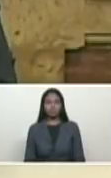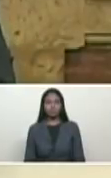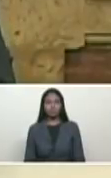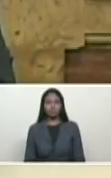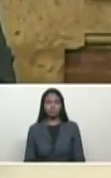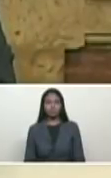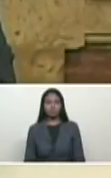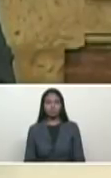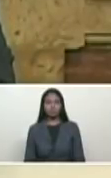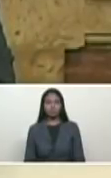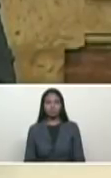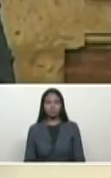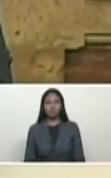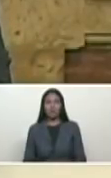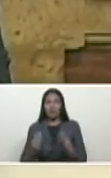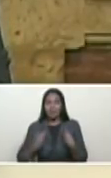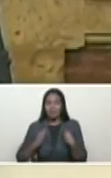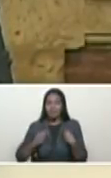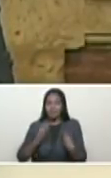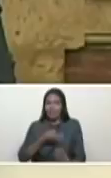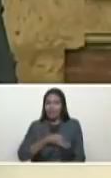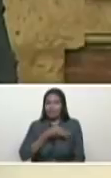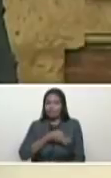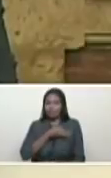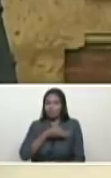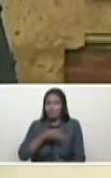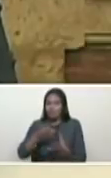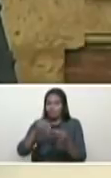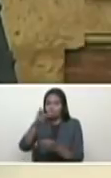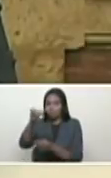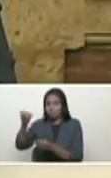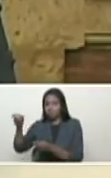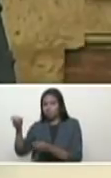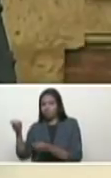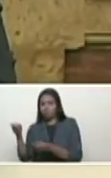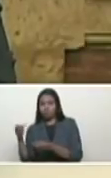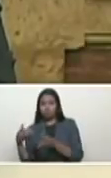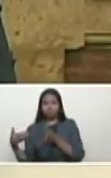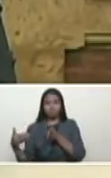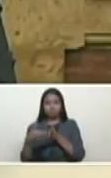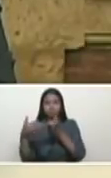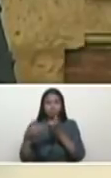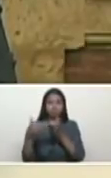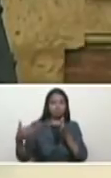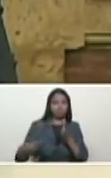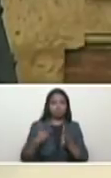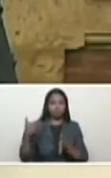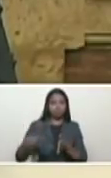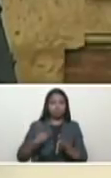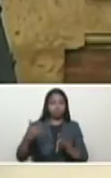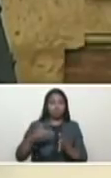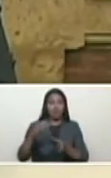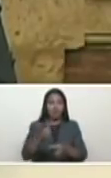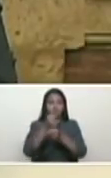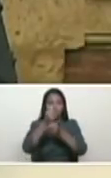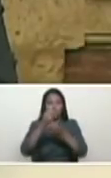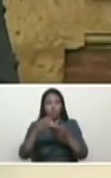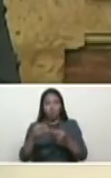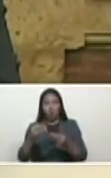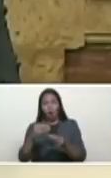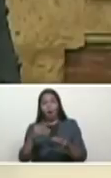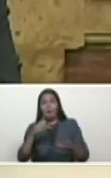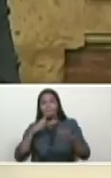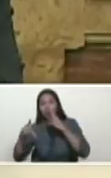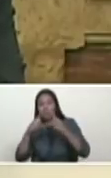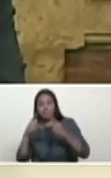afectar la vida social la vida de la sociedad y tomar el control político económico militar